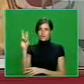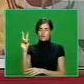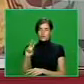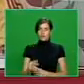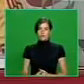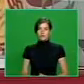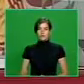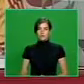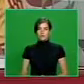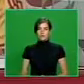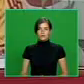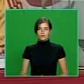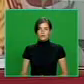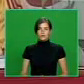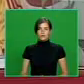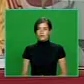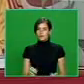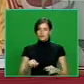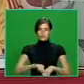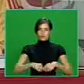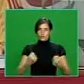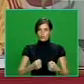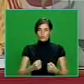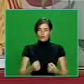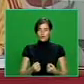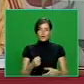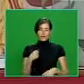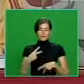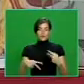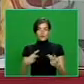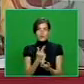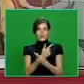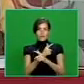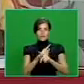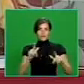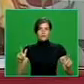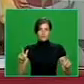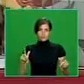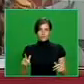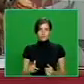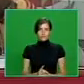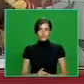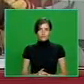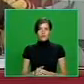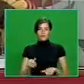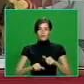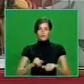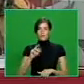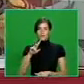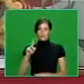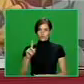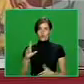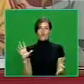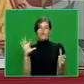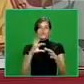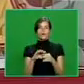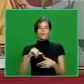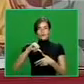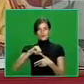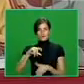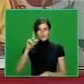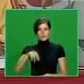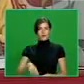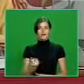Venezuela destruyen el proceso de liberación del siglo XX y de Unión de América Latina y del